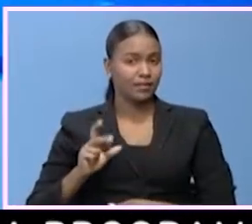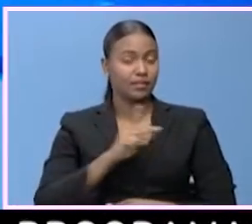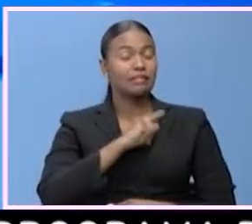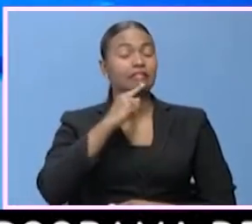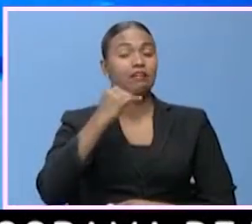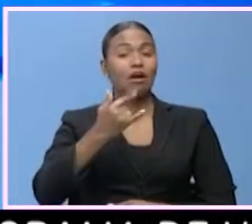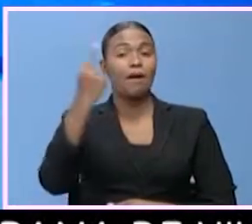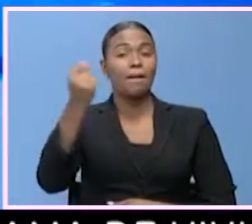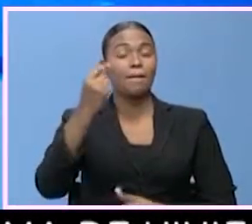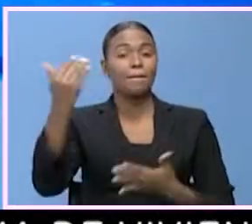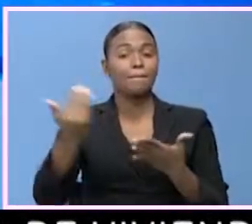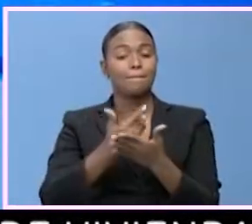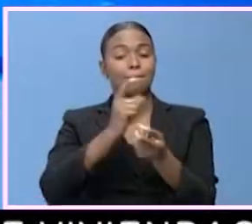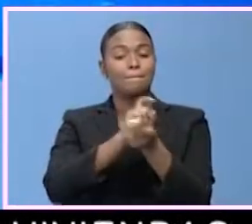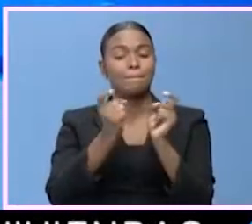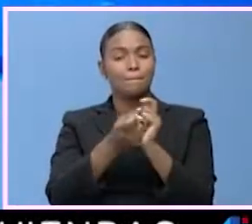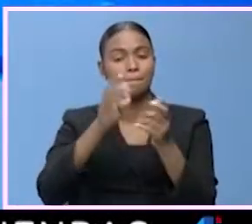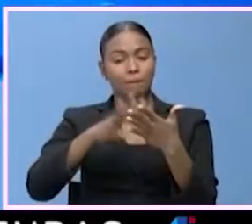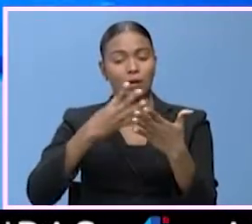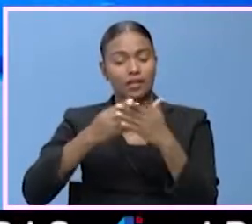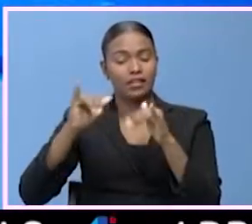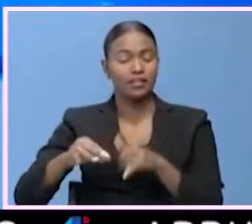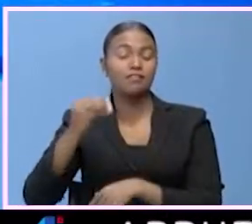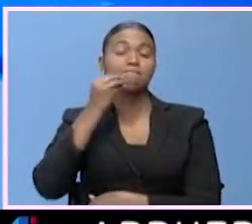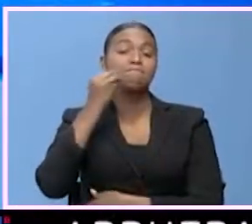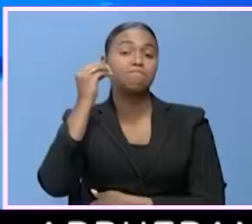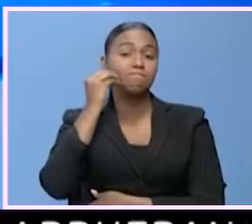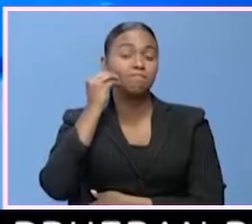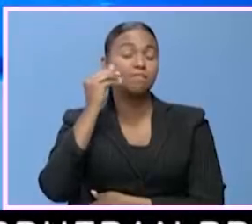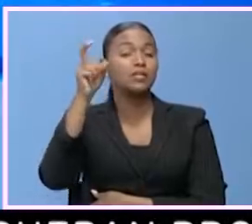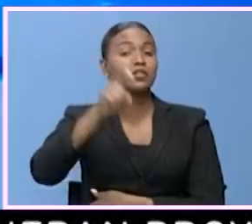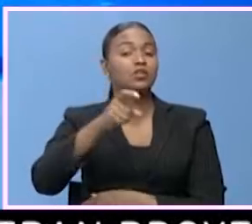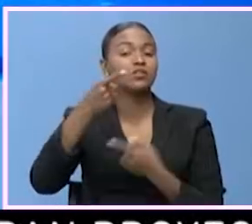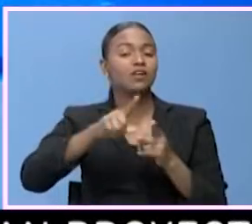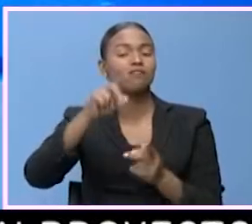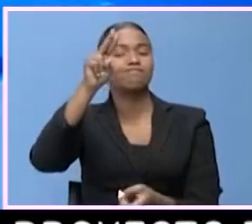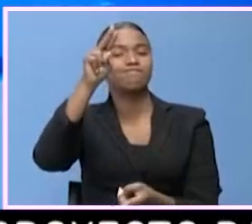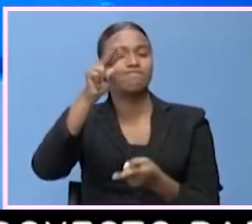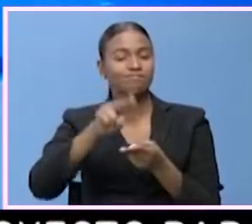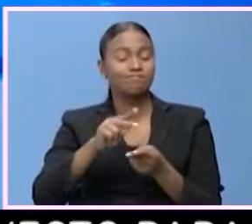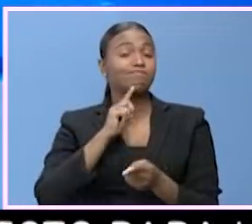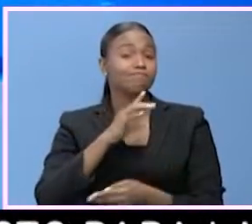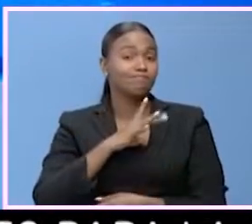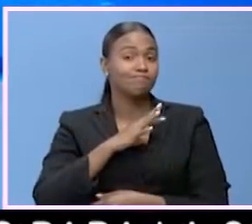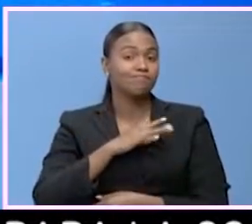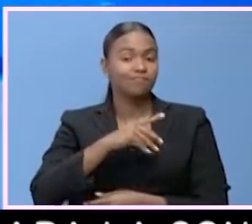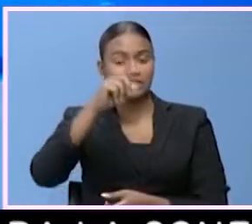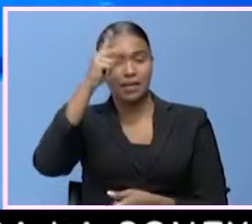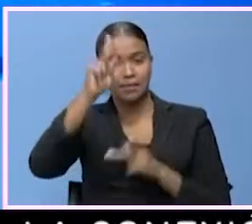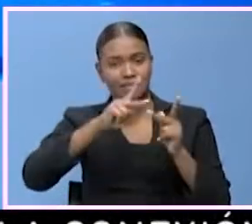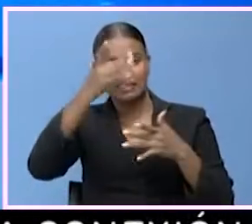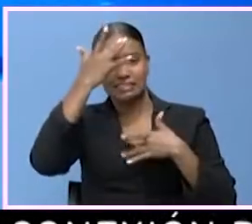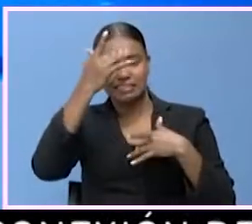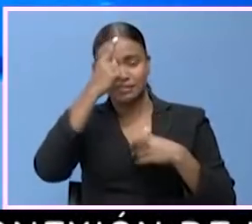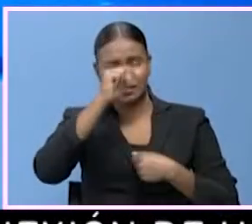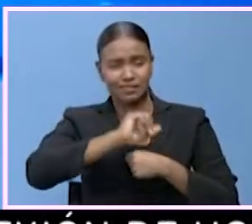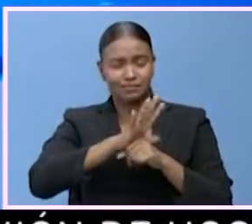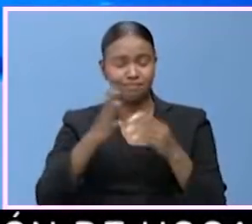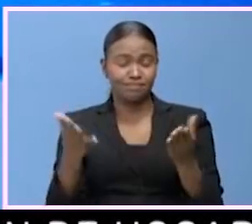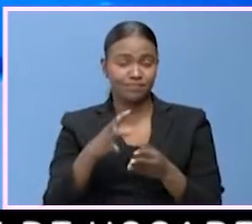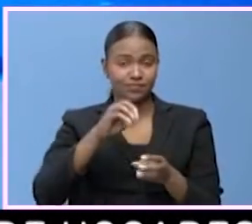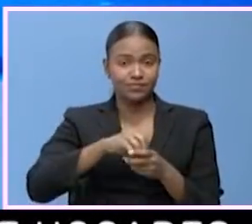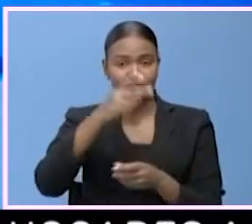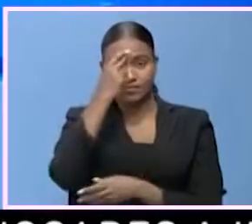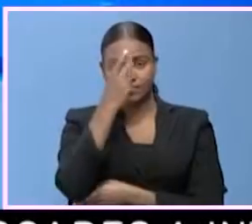este martes que la nueva flexibilización en el horario del toque de queda se debe a una disminución considerable en la curva de contagios del COVID-19 en